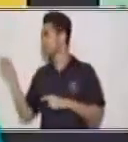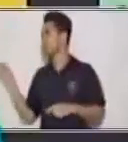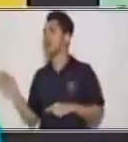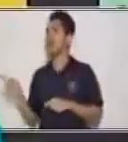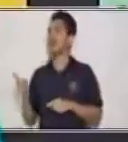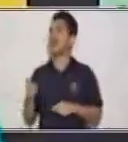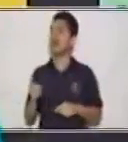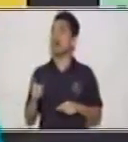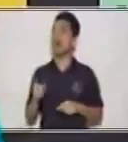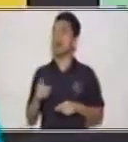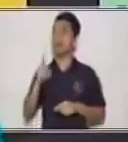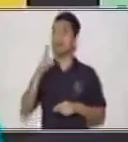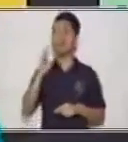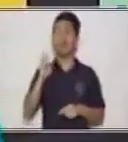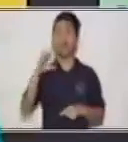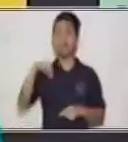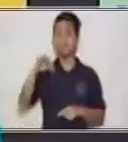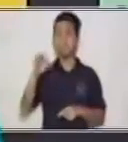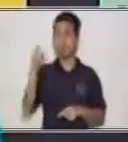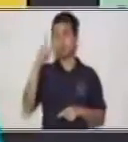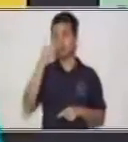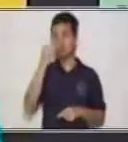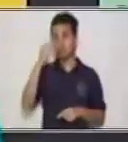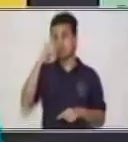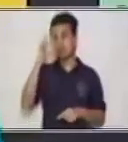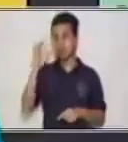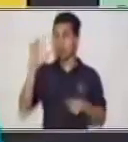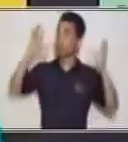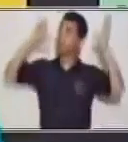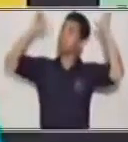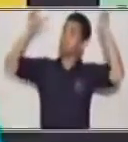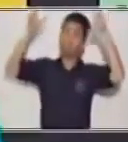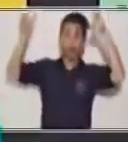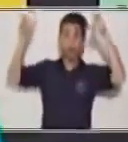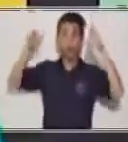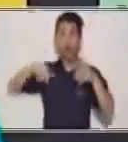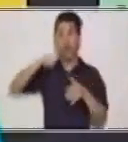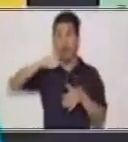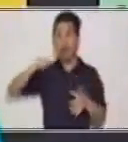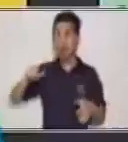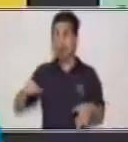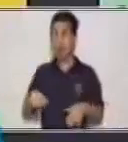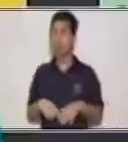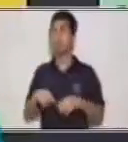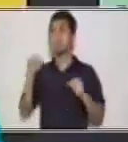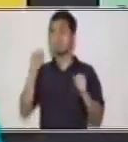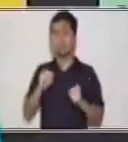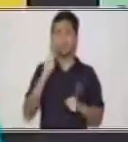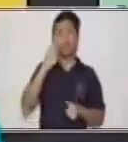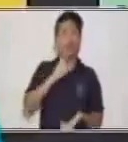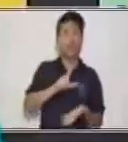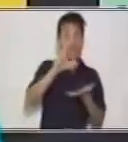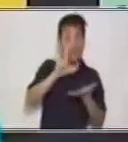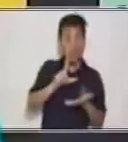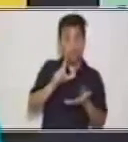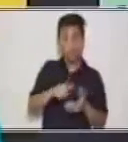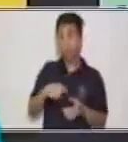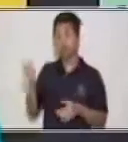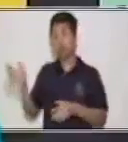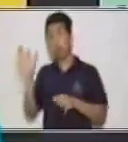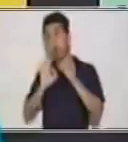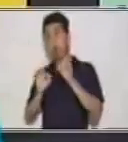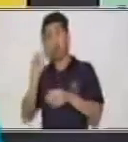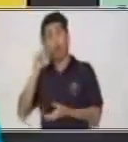puede medirse en litros y puede medirse en galones. Hay depósitos que tienen 4.500 litros, otros que tienen